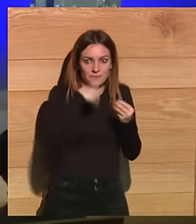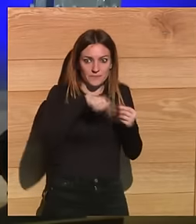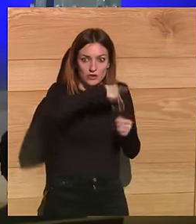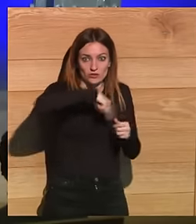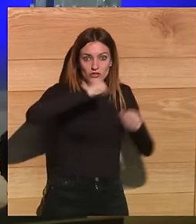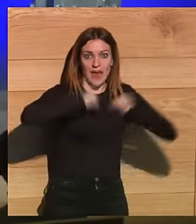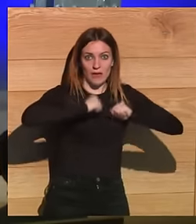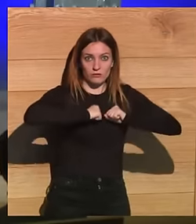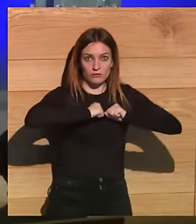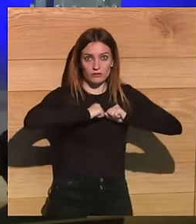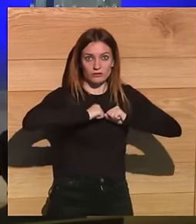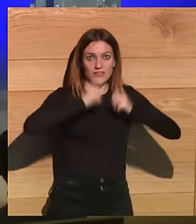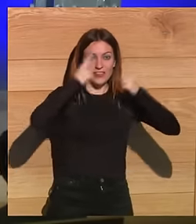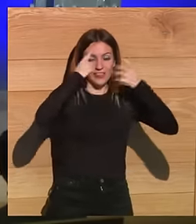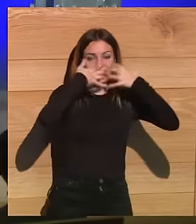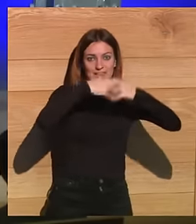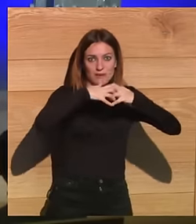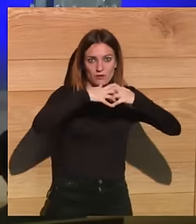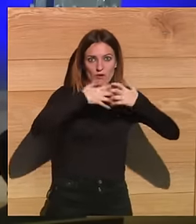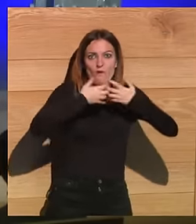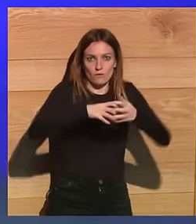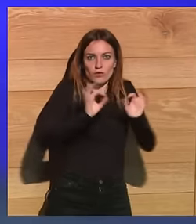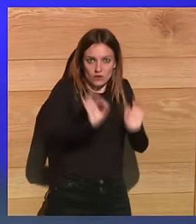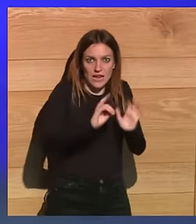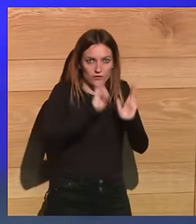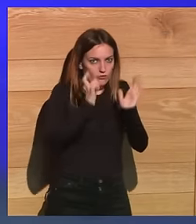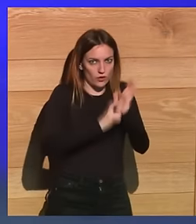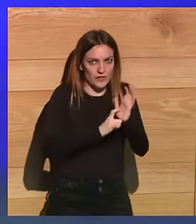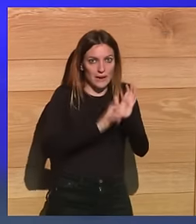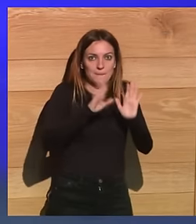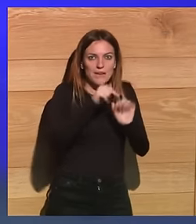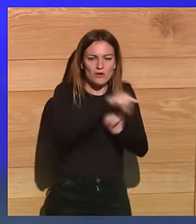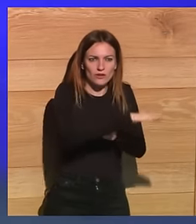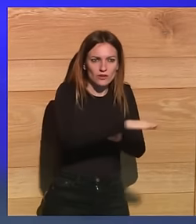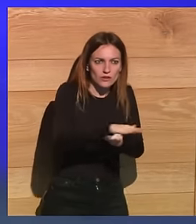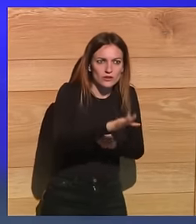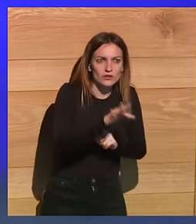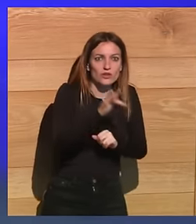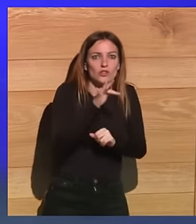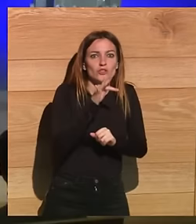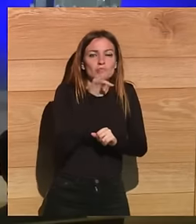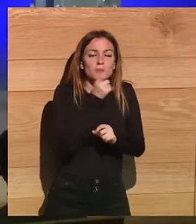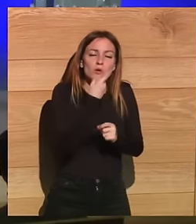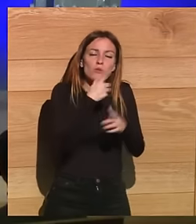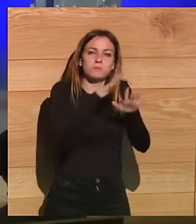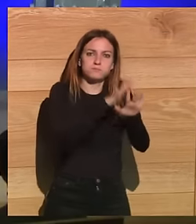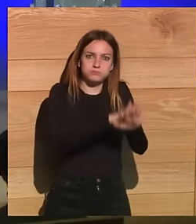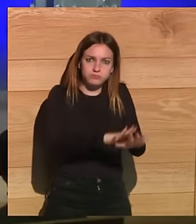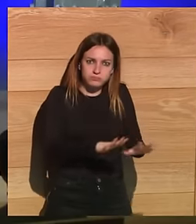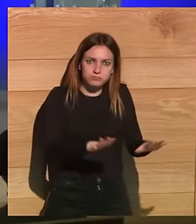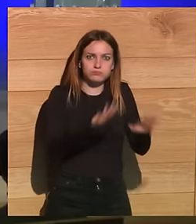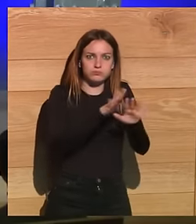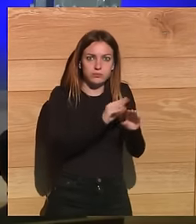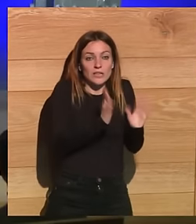funcional, pero ellos lo tienen igual, pero más lento. Más lento, todas sus